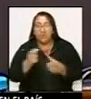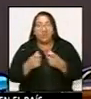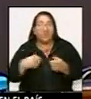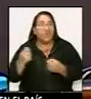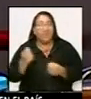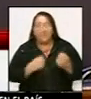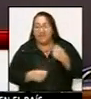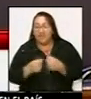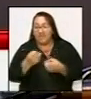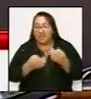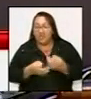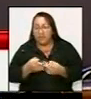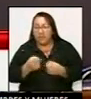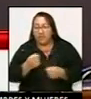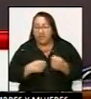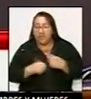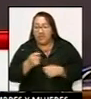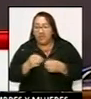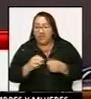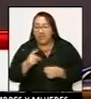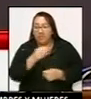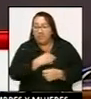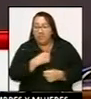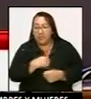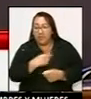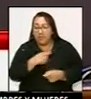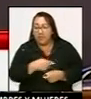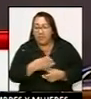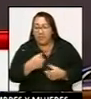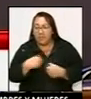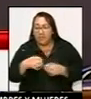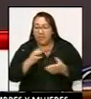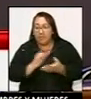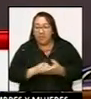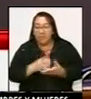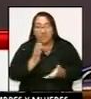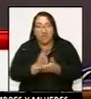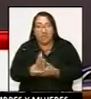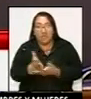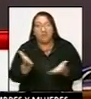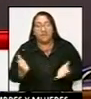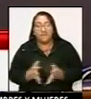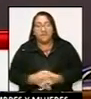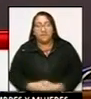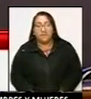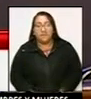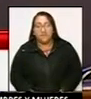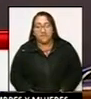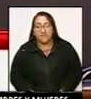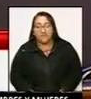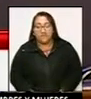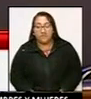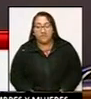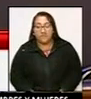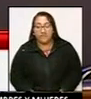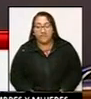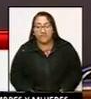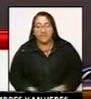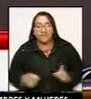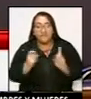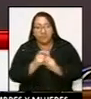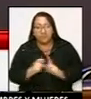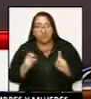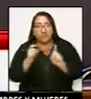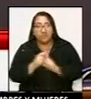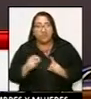manejamos economía. El que maneja economía es el Ejecutivo, y que el Ejecutivo tiene que ser más drástico, pues. Todo es palabra,